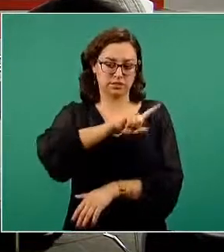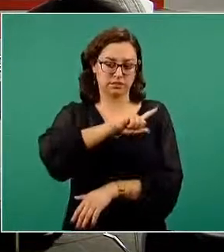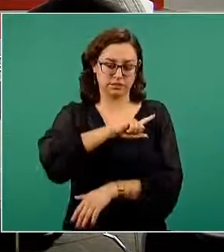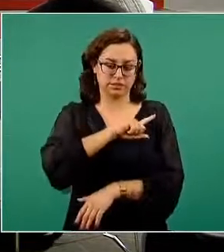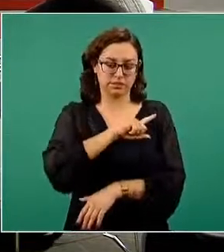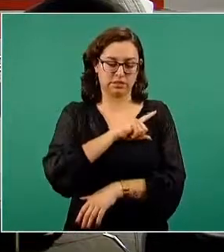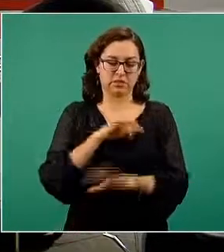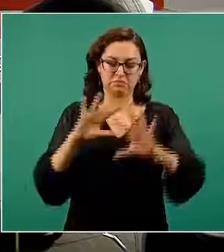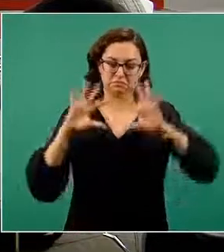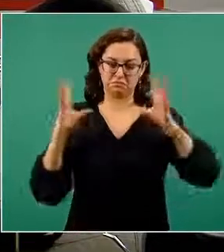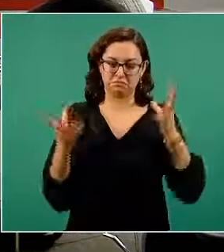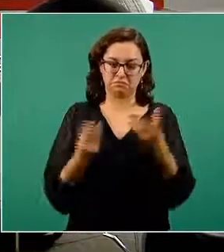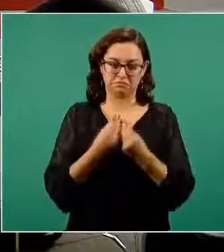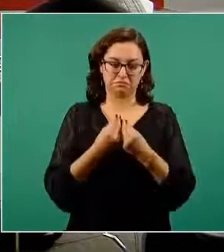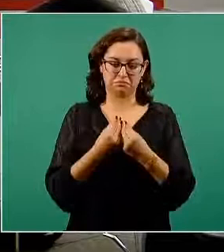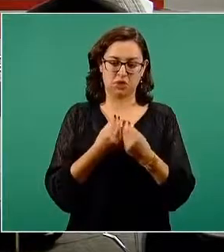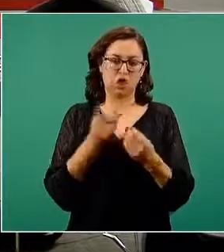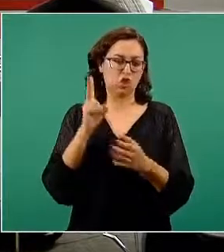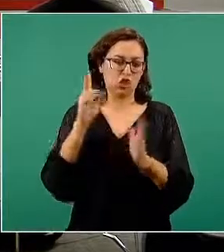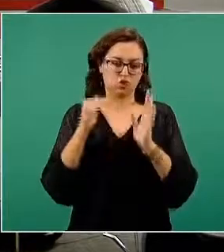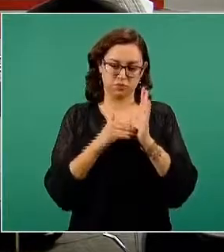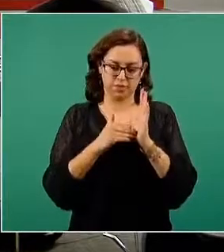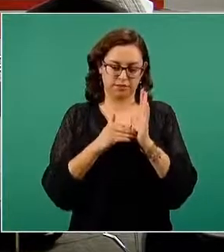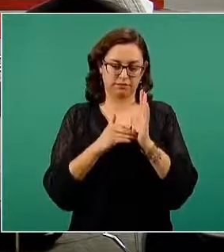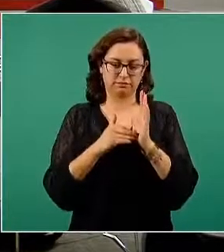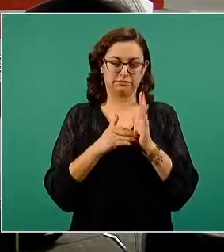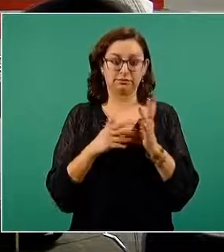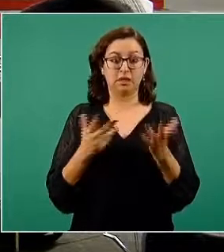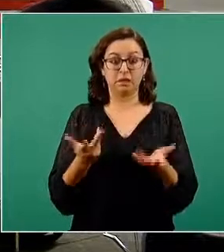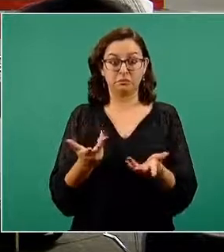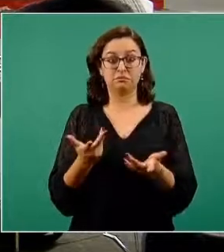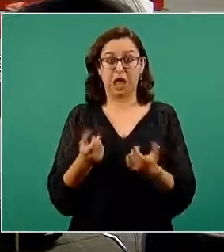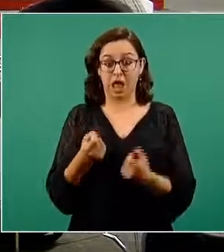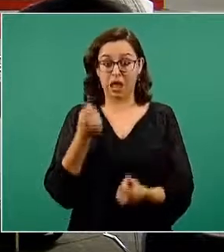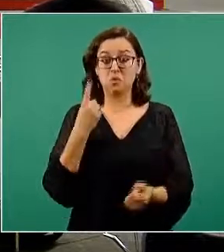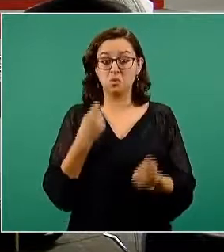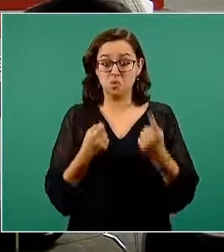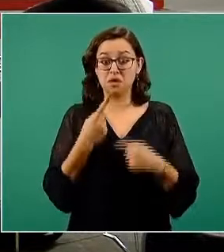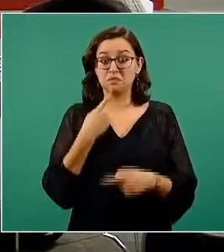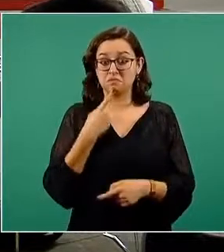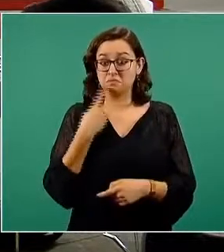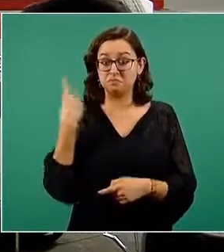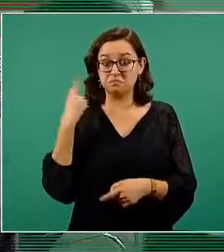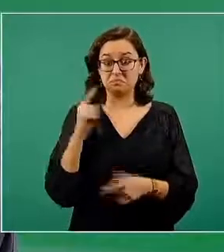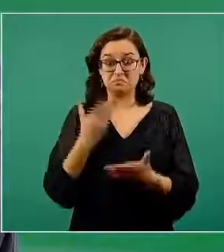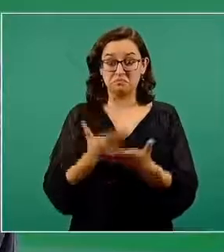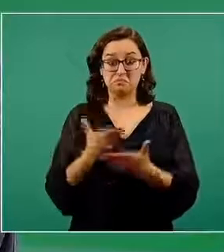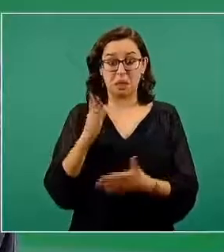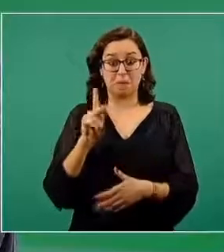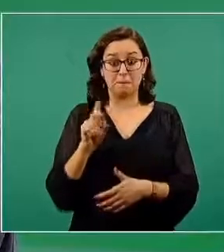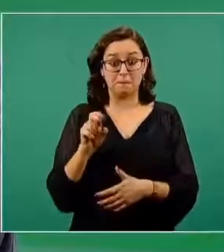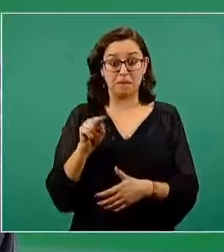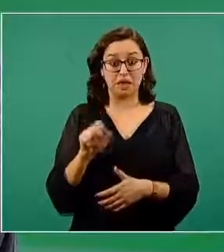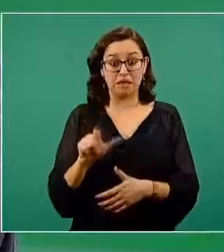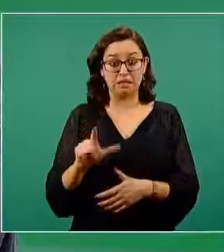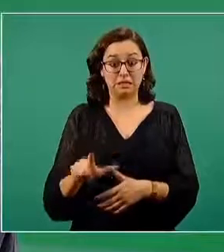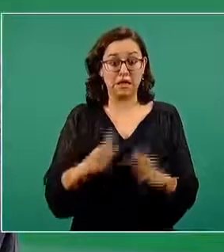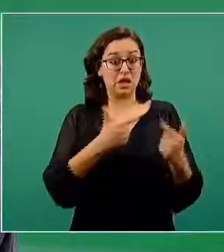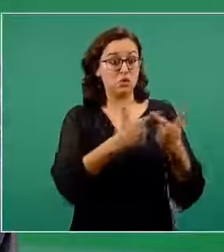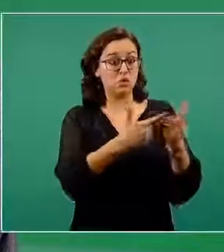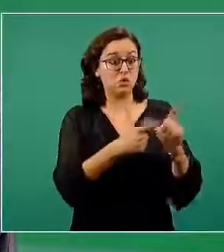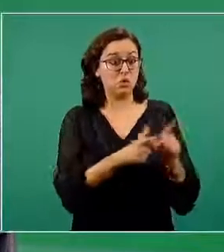la autoridad responsable de algo. Hemos tenido hasta denuncias penales, partidos políticos,